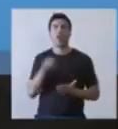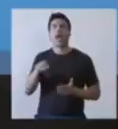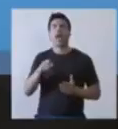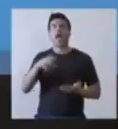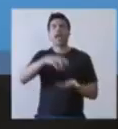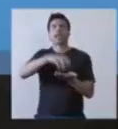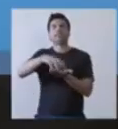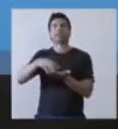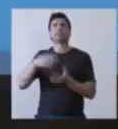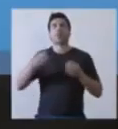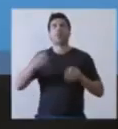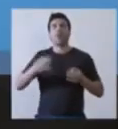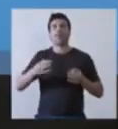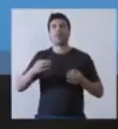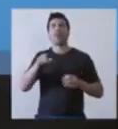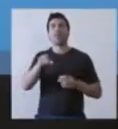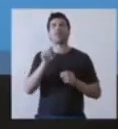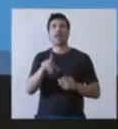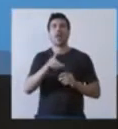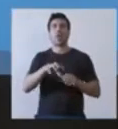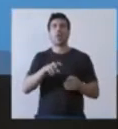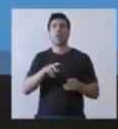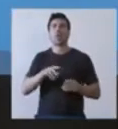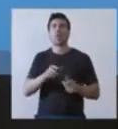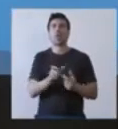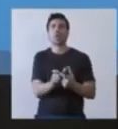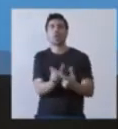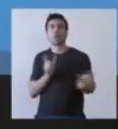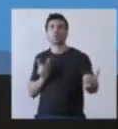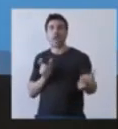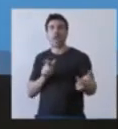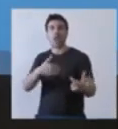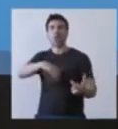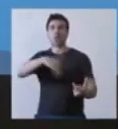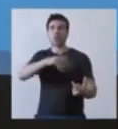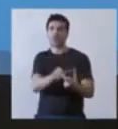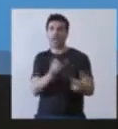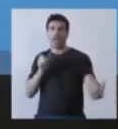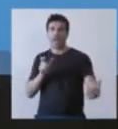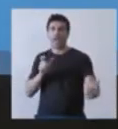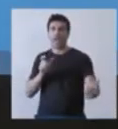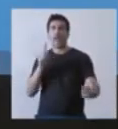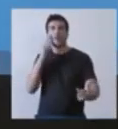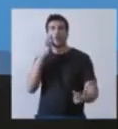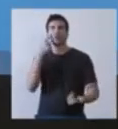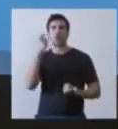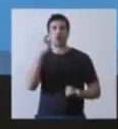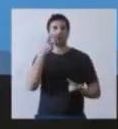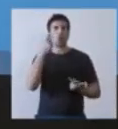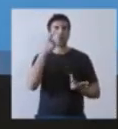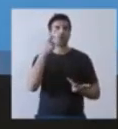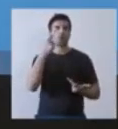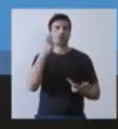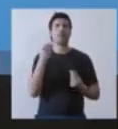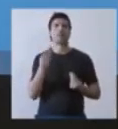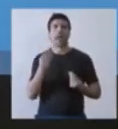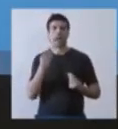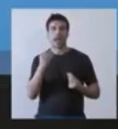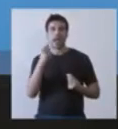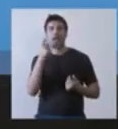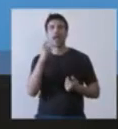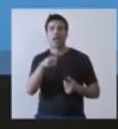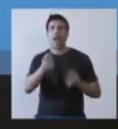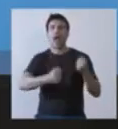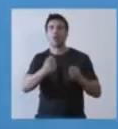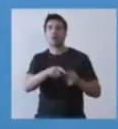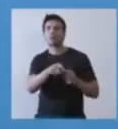va a aumentar las los controles en las rutas argentinas de manera tal de que también desalentemos el